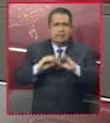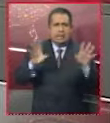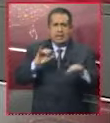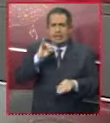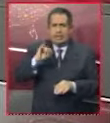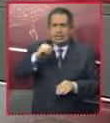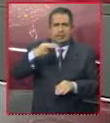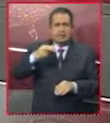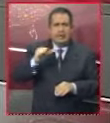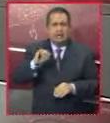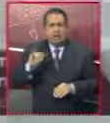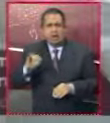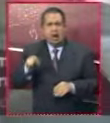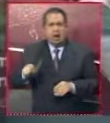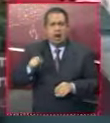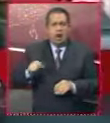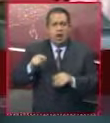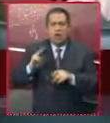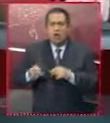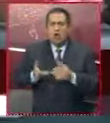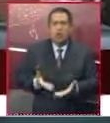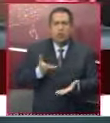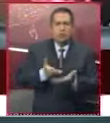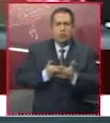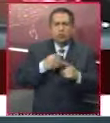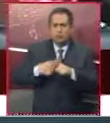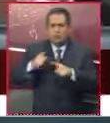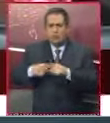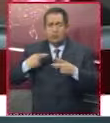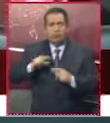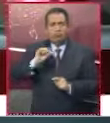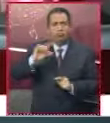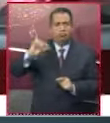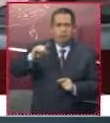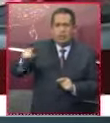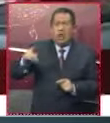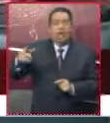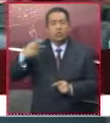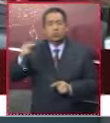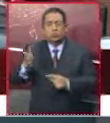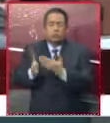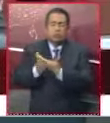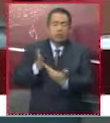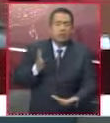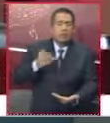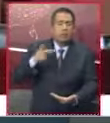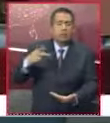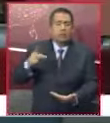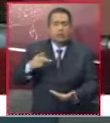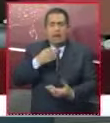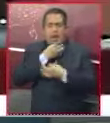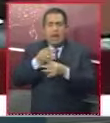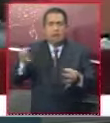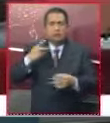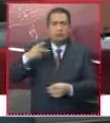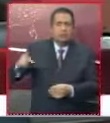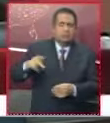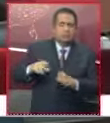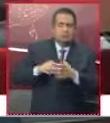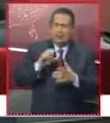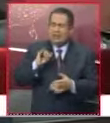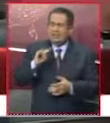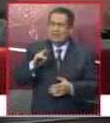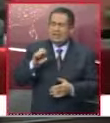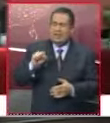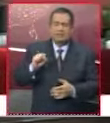de Datos Personales, el INAI, quien propuso que los servidores públicos presenten una declaración de interés. Importantes temas.